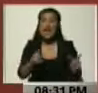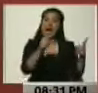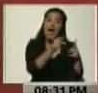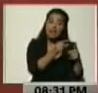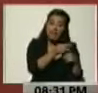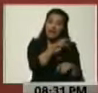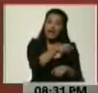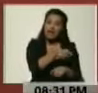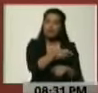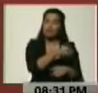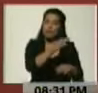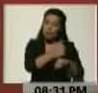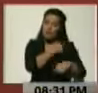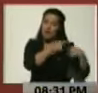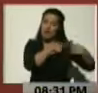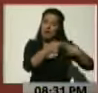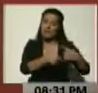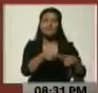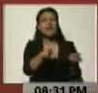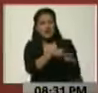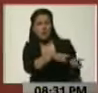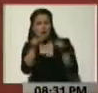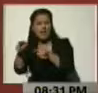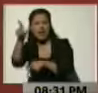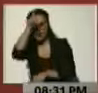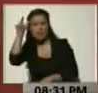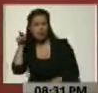más lo defienden. Por eso tienen esa, ¿cómo se llama?